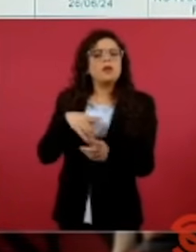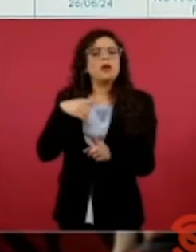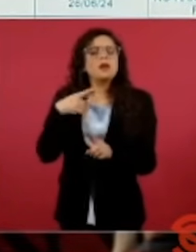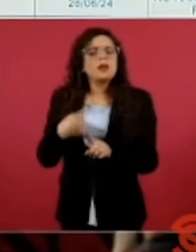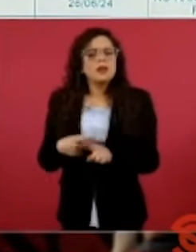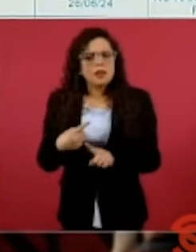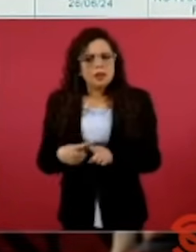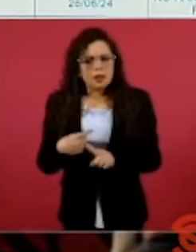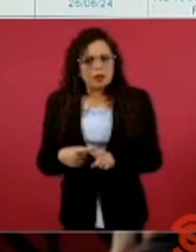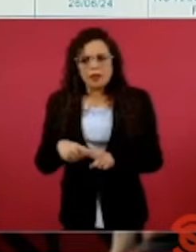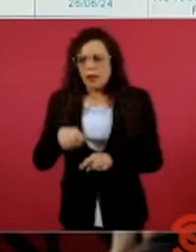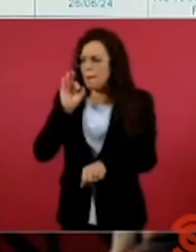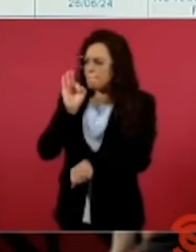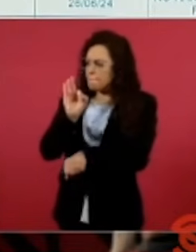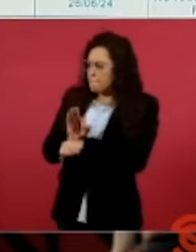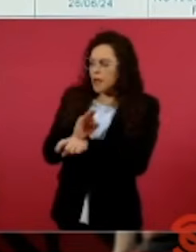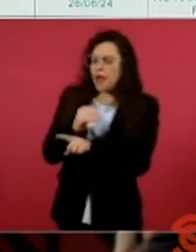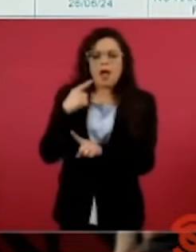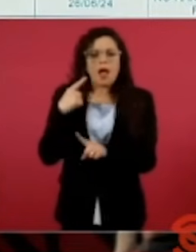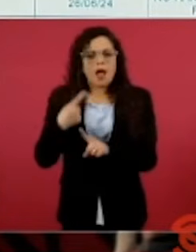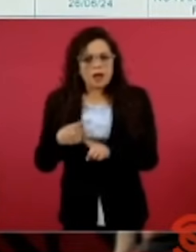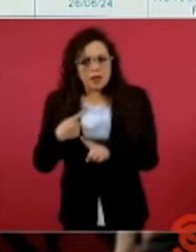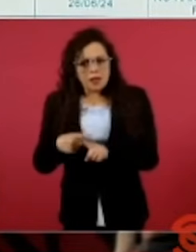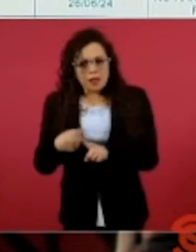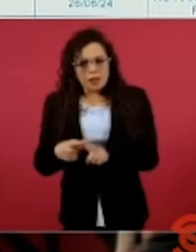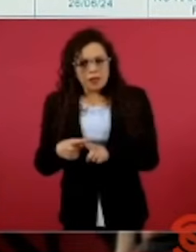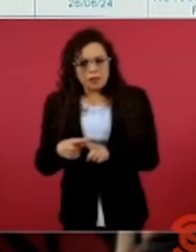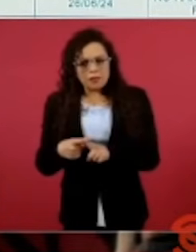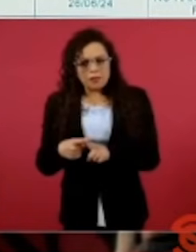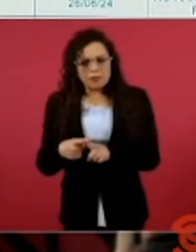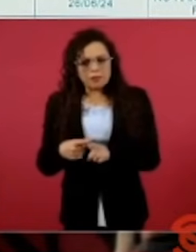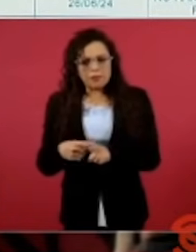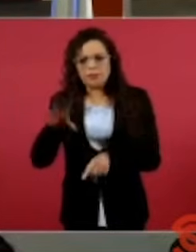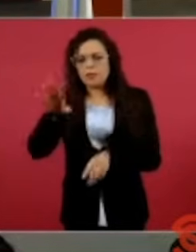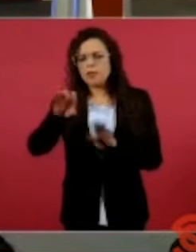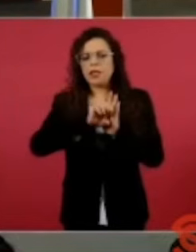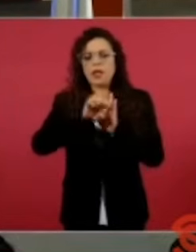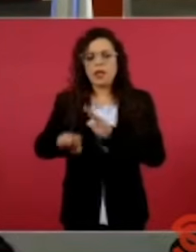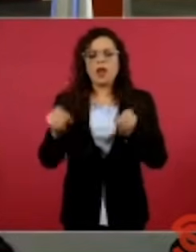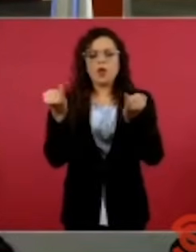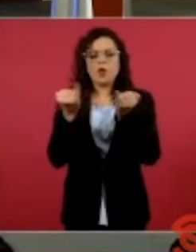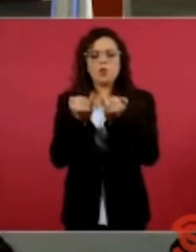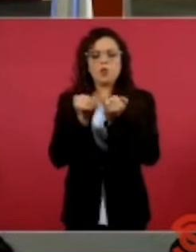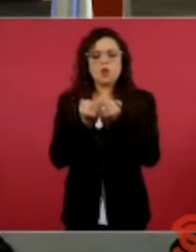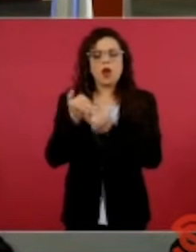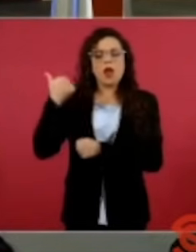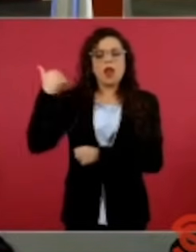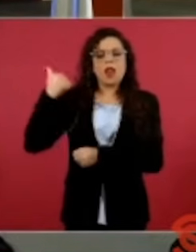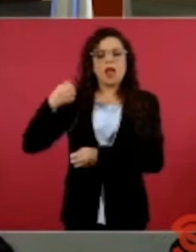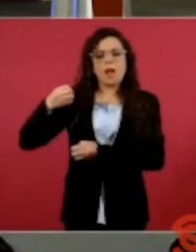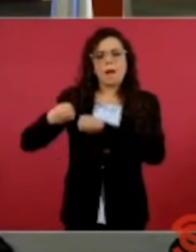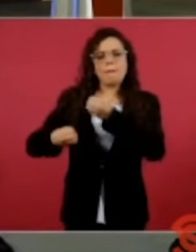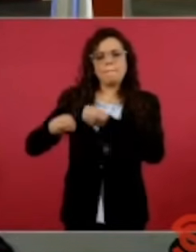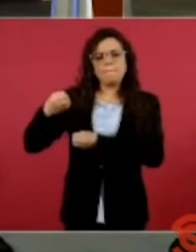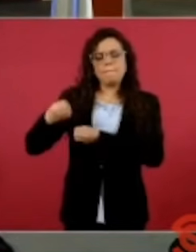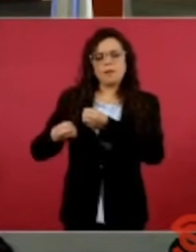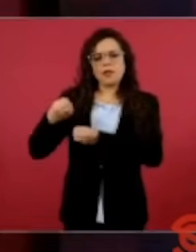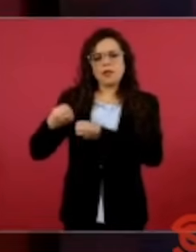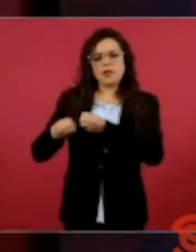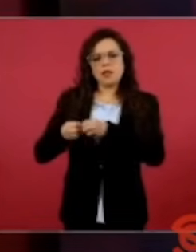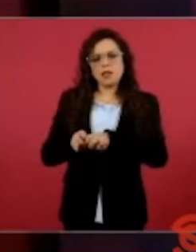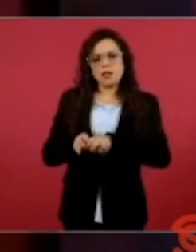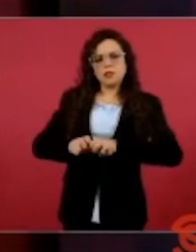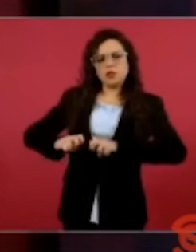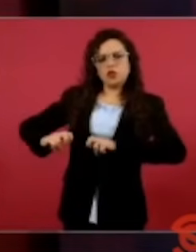es como el ministro que vimos que de repente llega un expediente